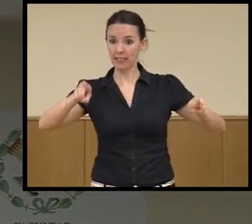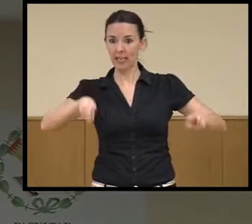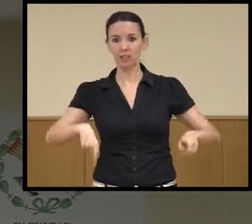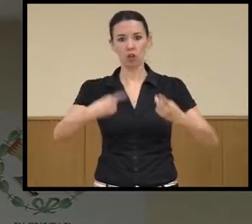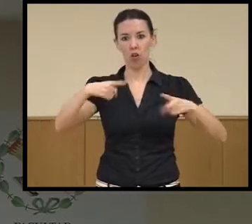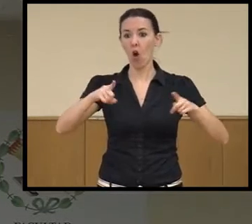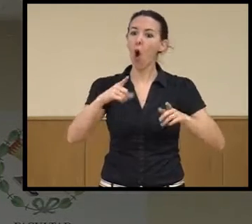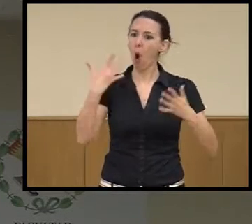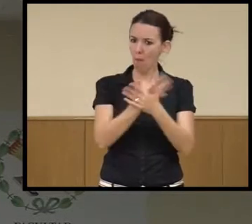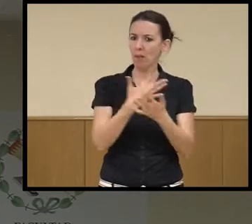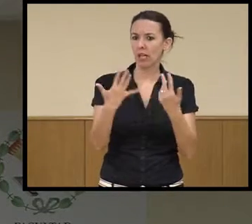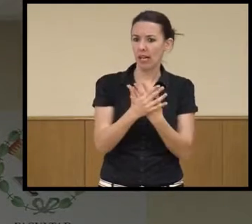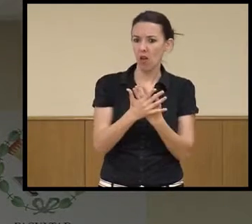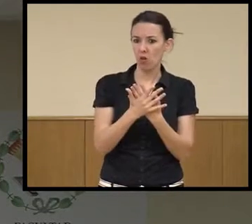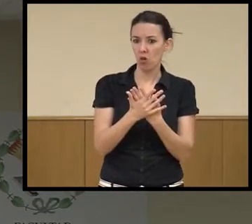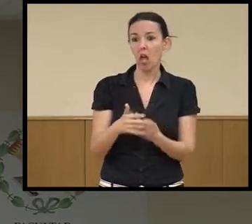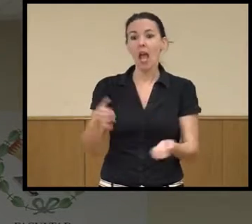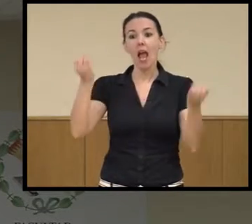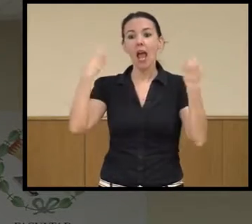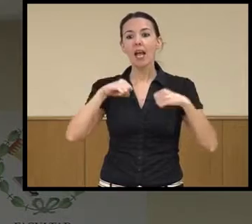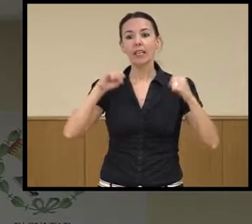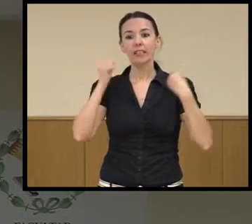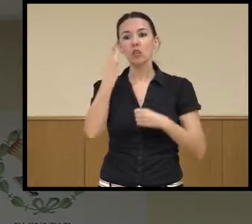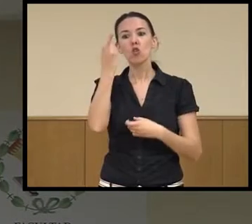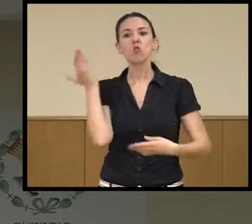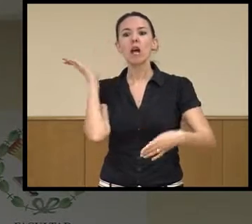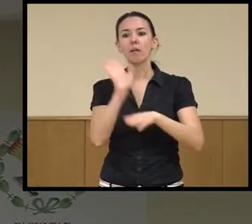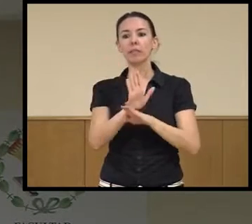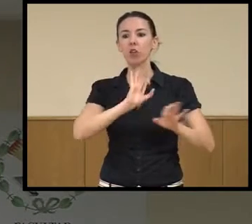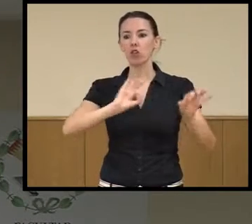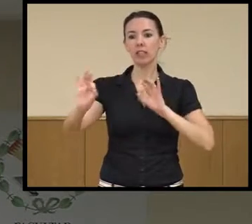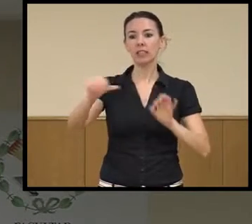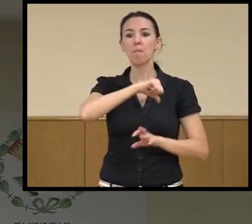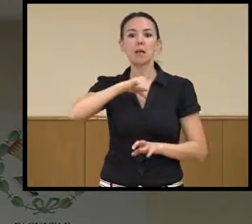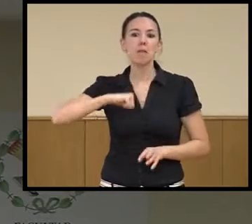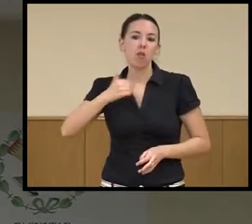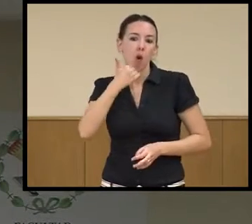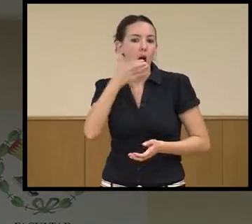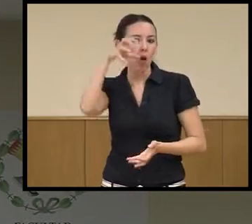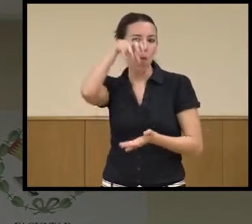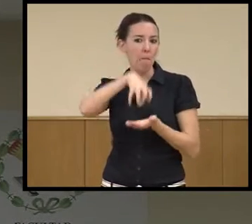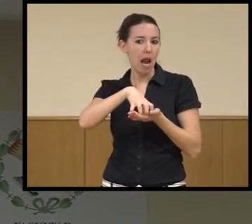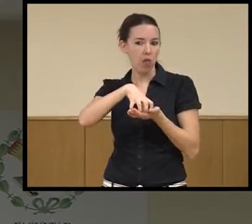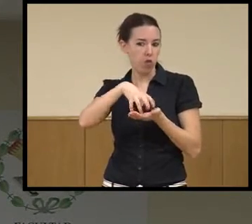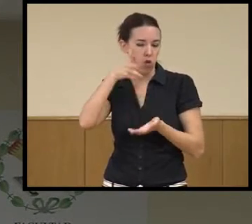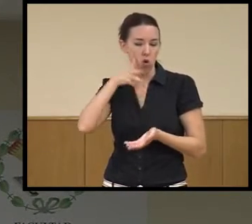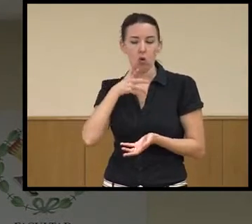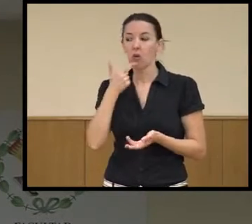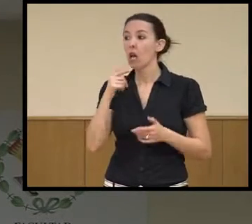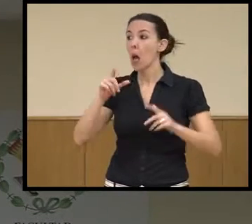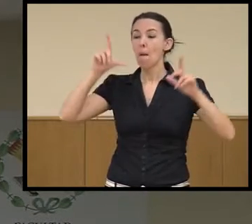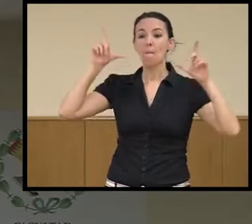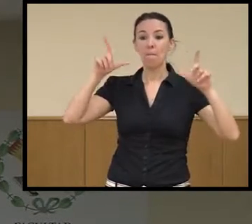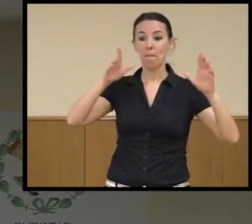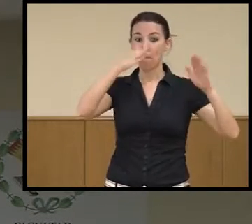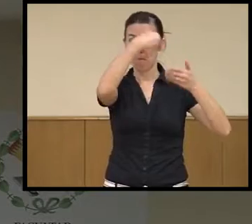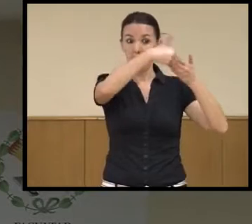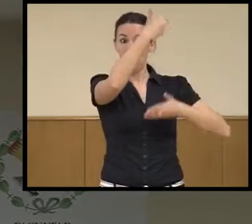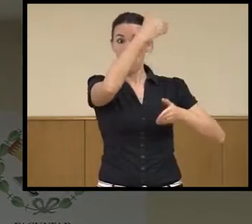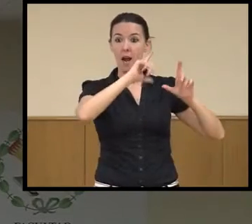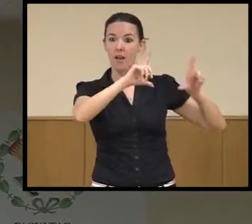acción, y evocamos el ensayo de una representación teatral privada en algún palacio aristocrático. En la pared cuelga, por cierto,